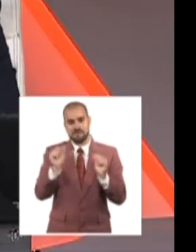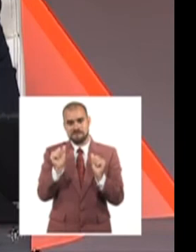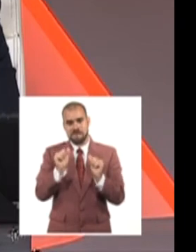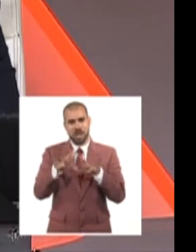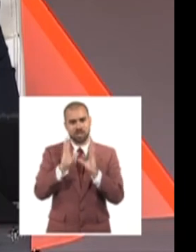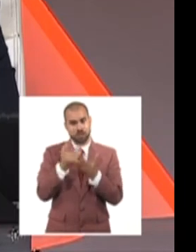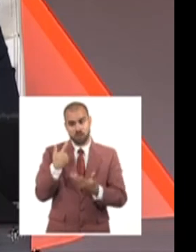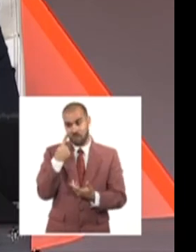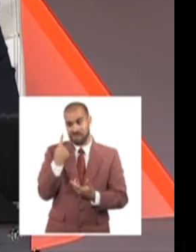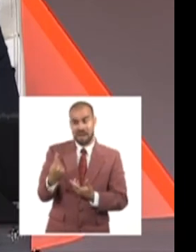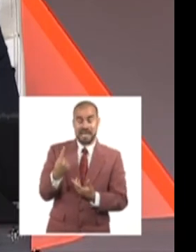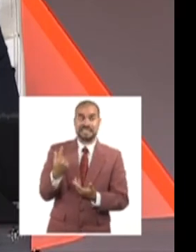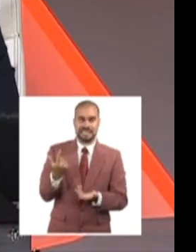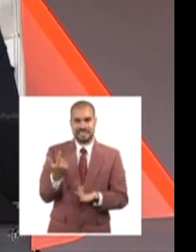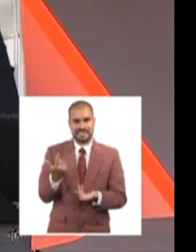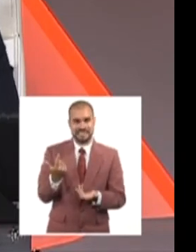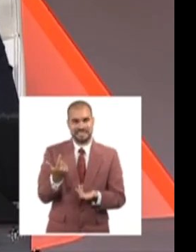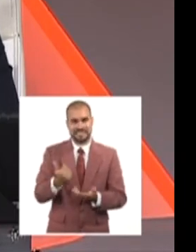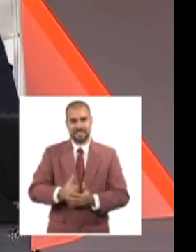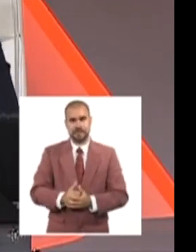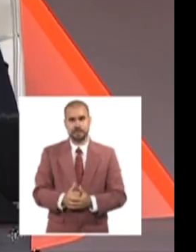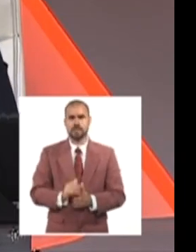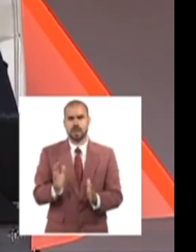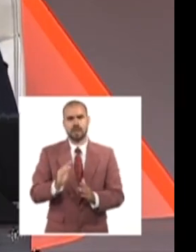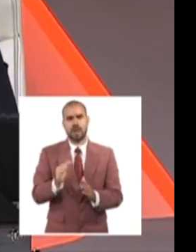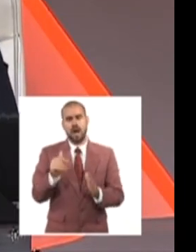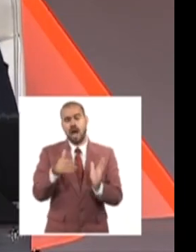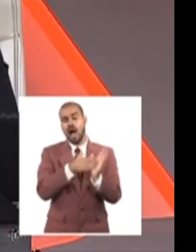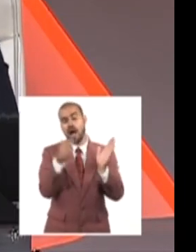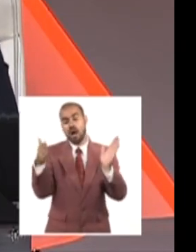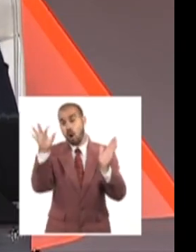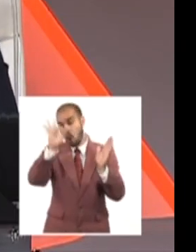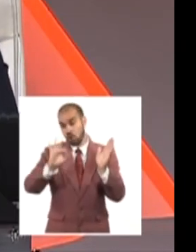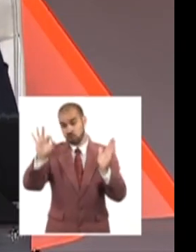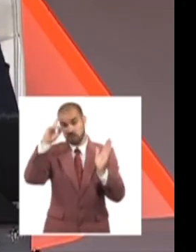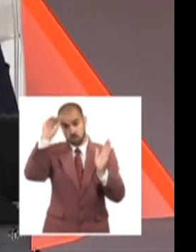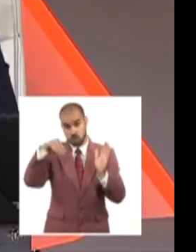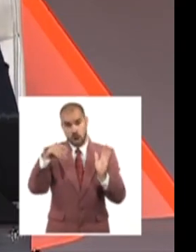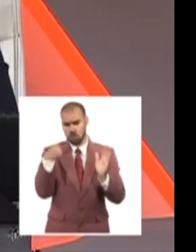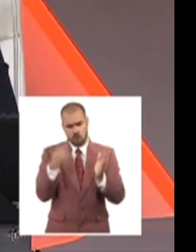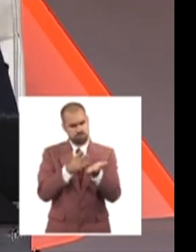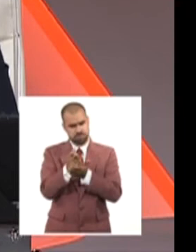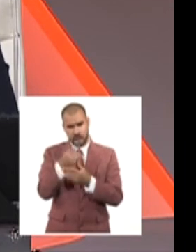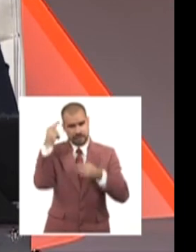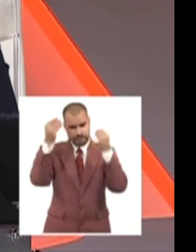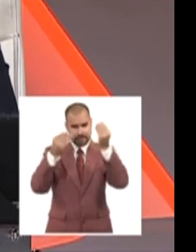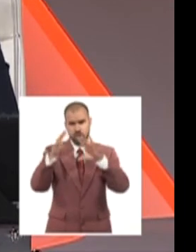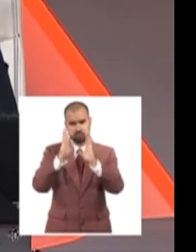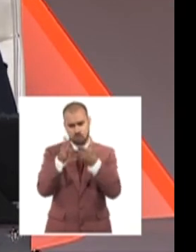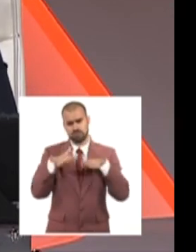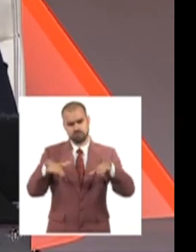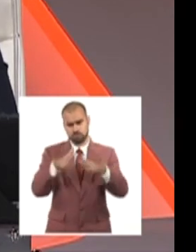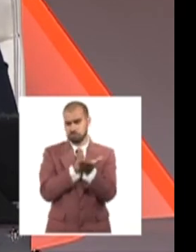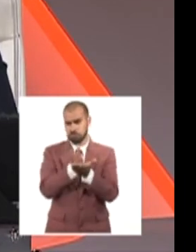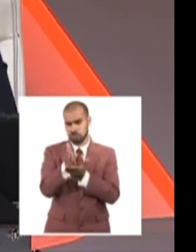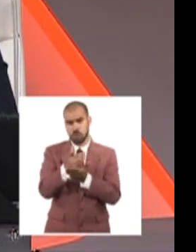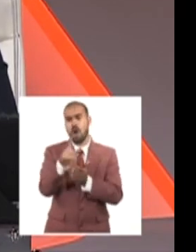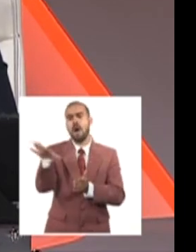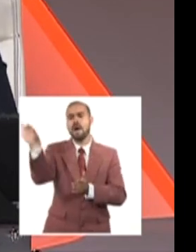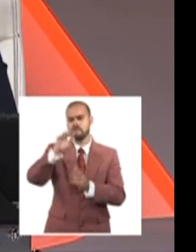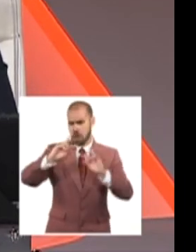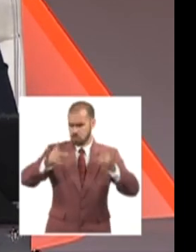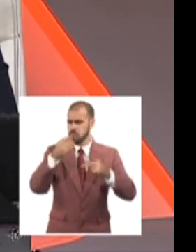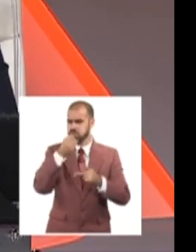y bueno nada de aquí a octubre será un tema recurrente en nuestra mesa redonda estás invitadas otra vez con nosotros